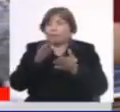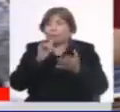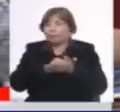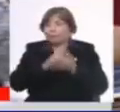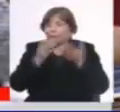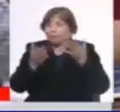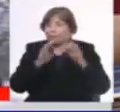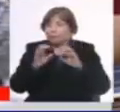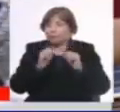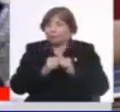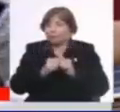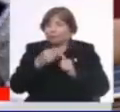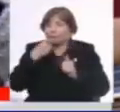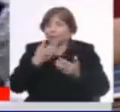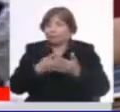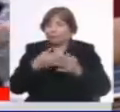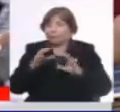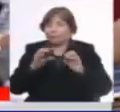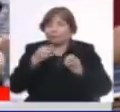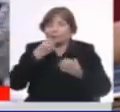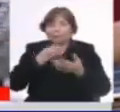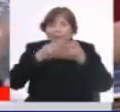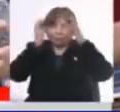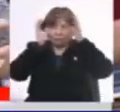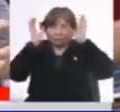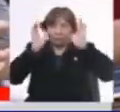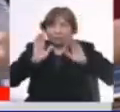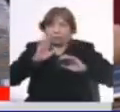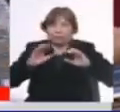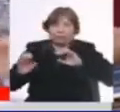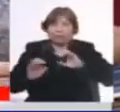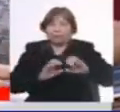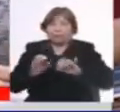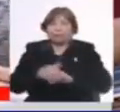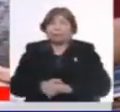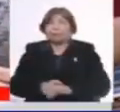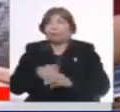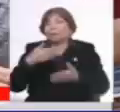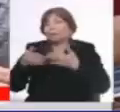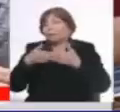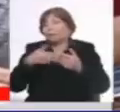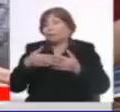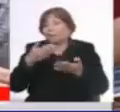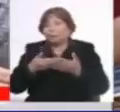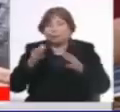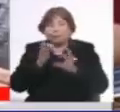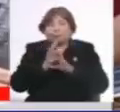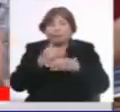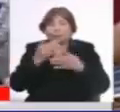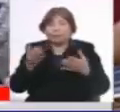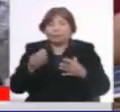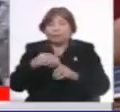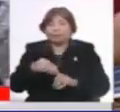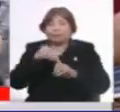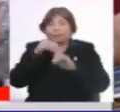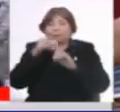estaría, él dice que no estarían de acuerdo con su accionar a través de esta conformación de este equipo